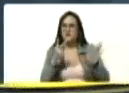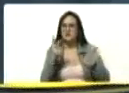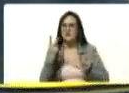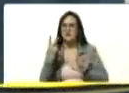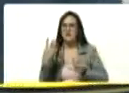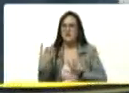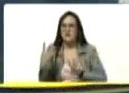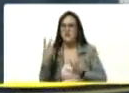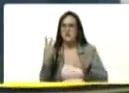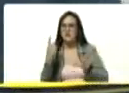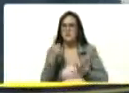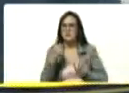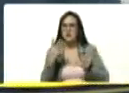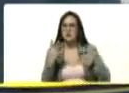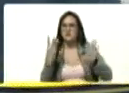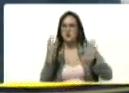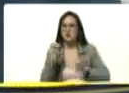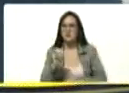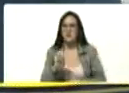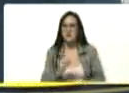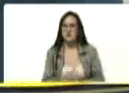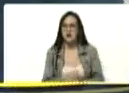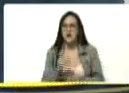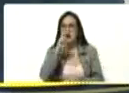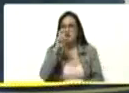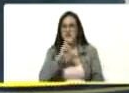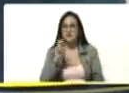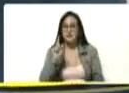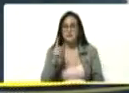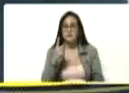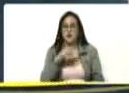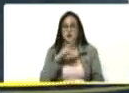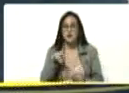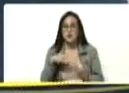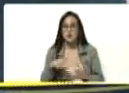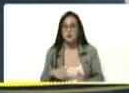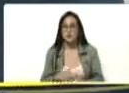79, 80, 81, del aniversario, primeros aniversarios de la revolución.